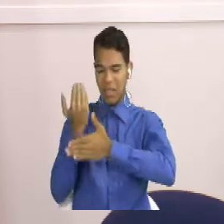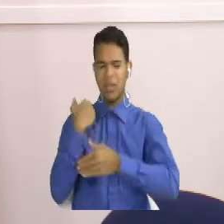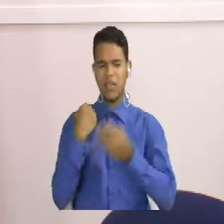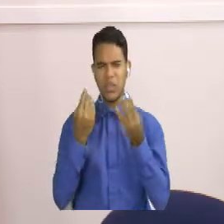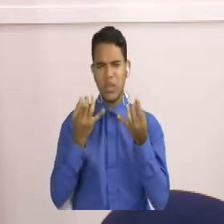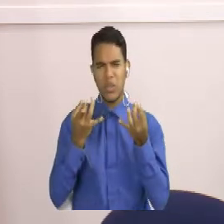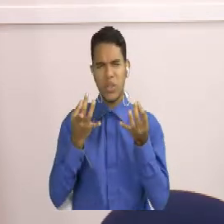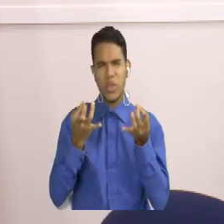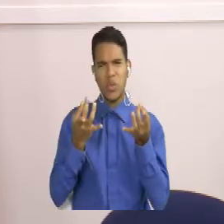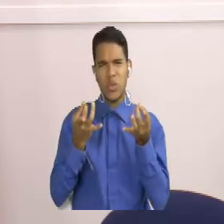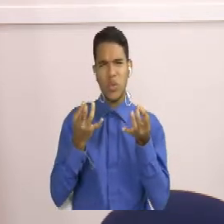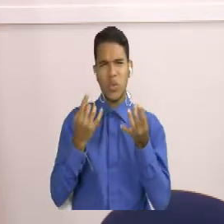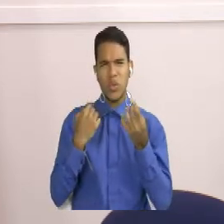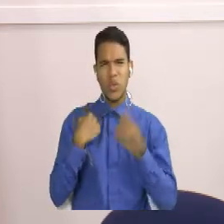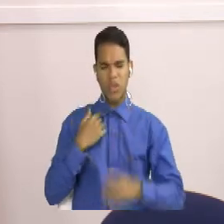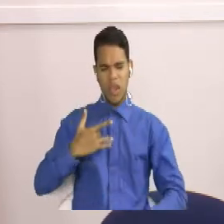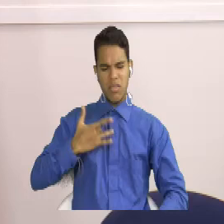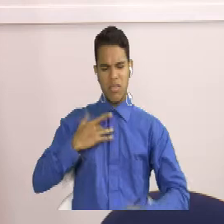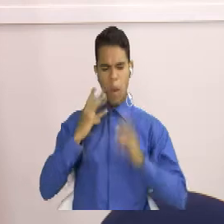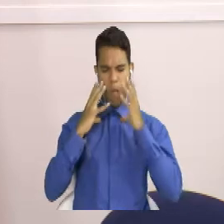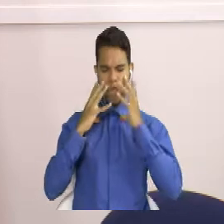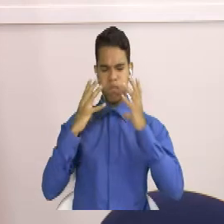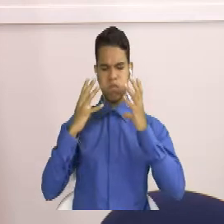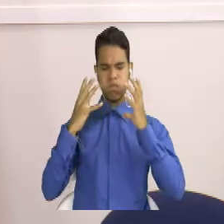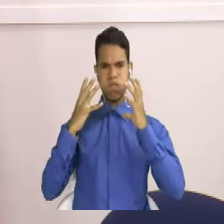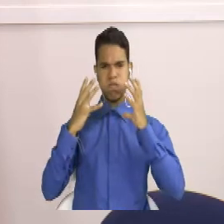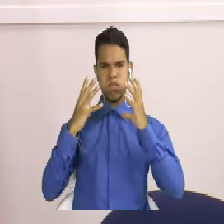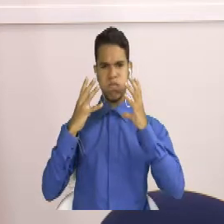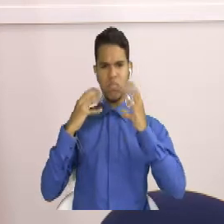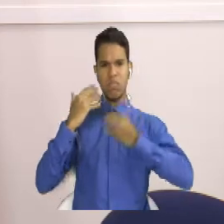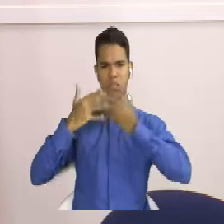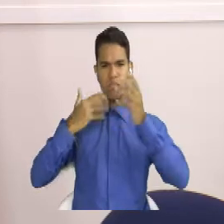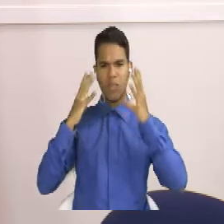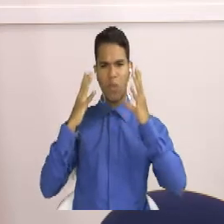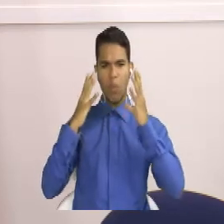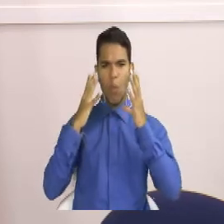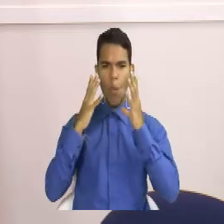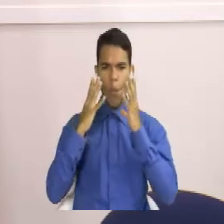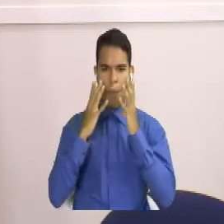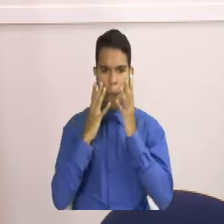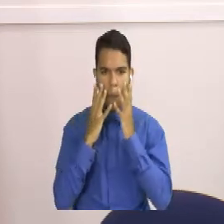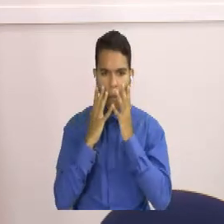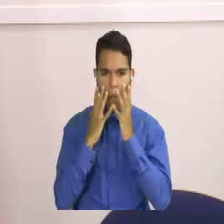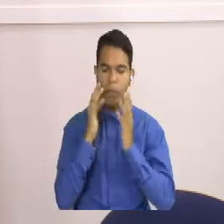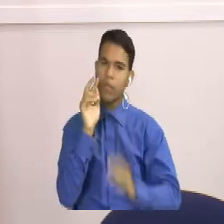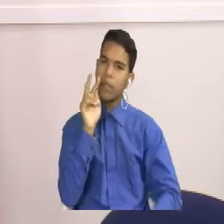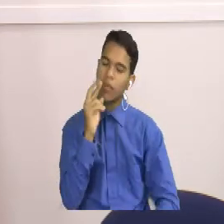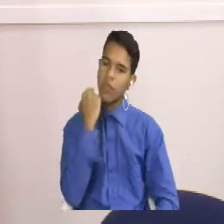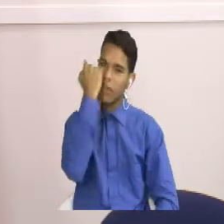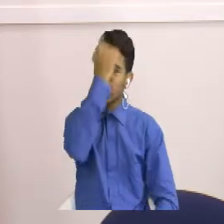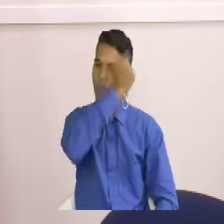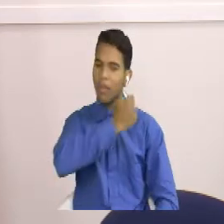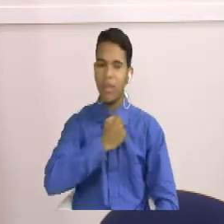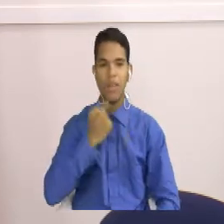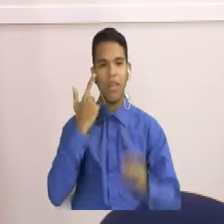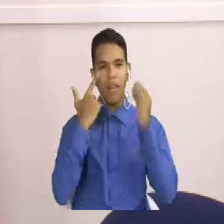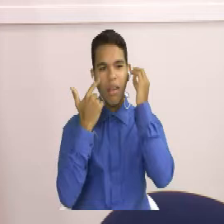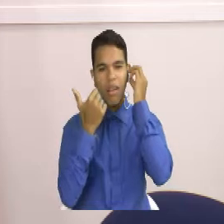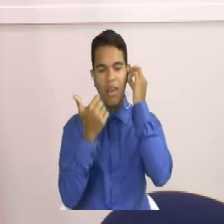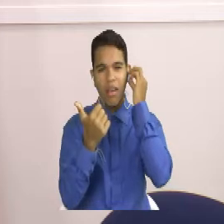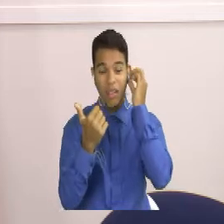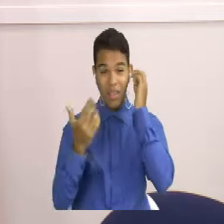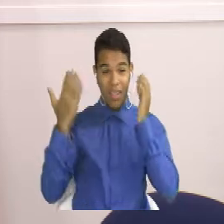me sentía algo inflamada, pero después empecé a ver la piel bastante hidratada y una de las cosas que me gustó bastante es que a mí me salían con